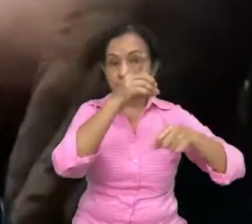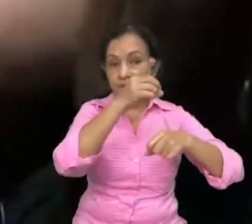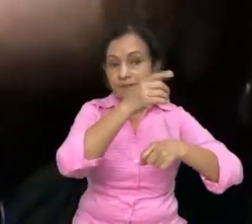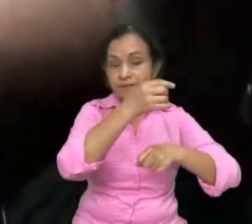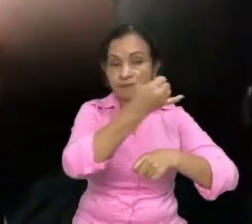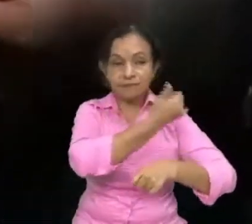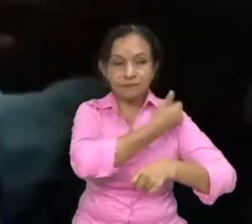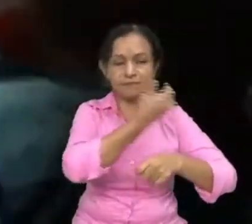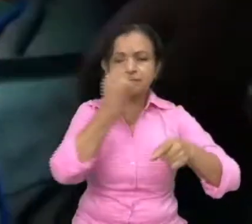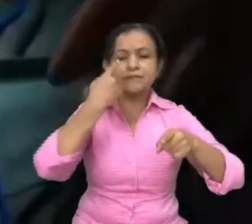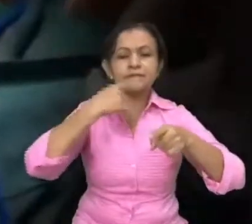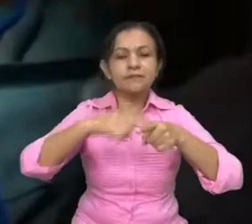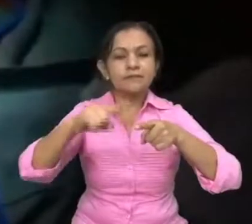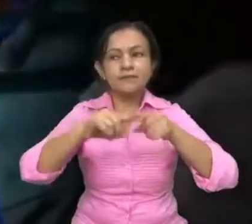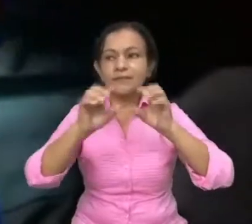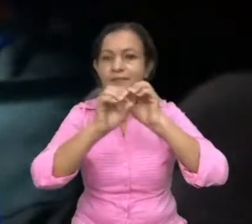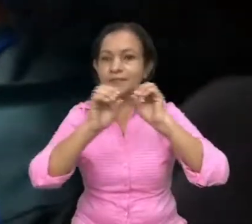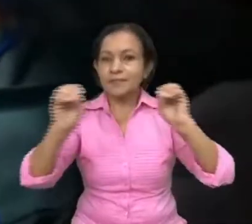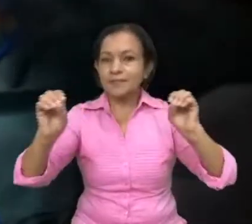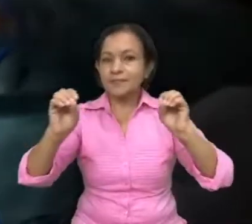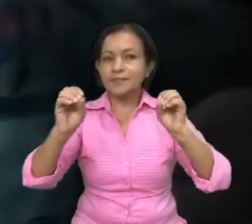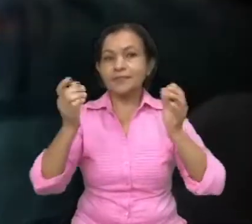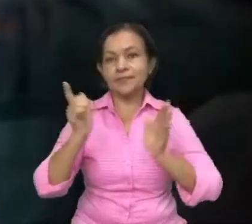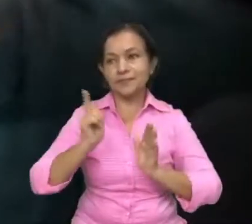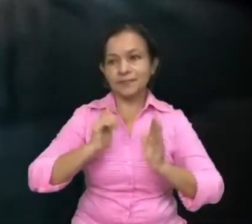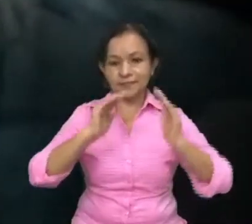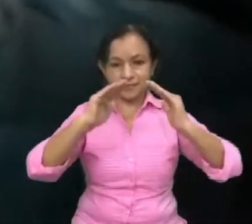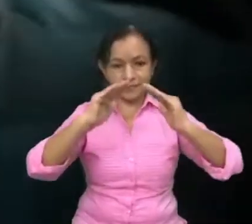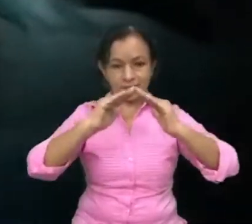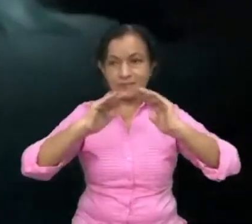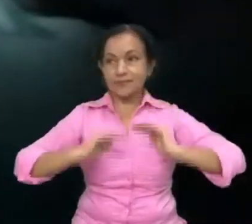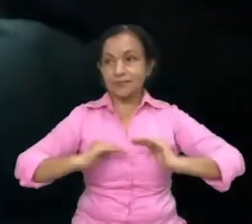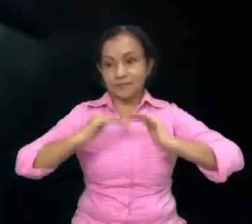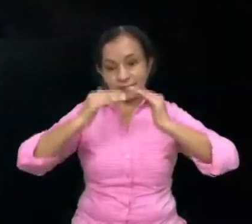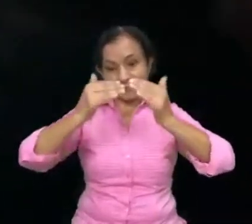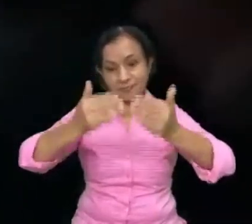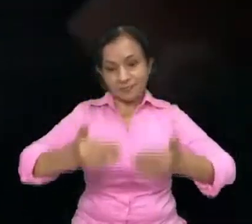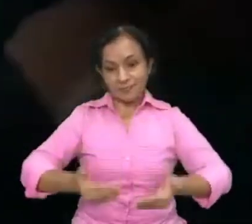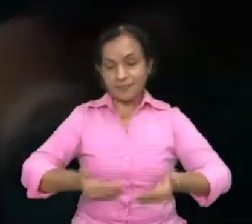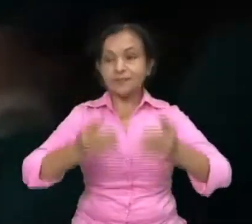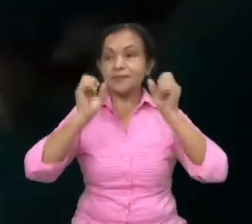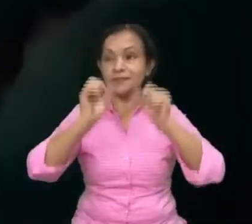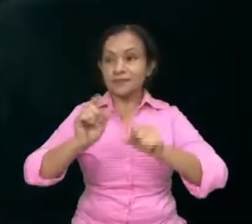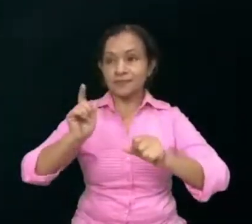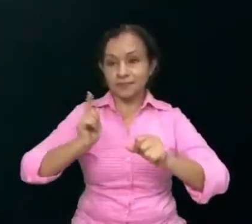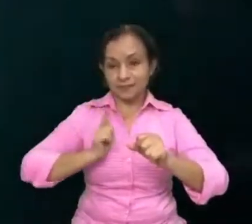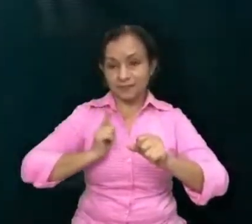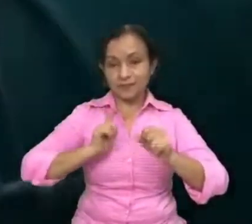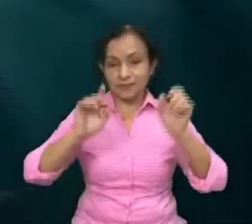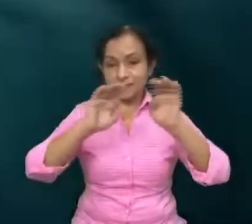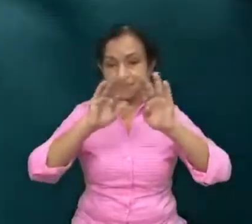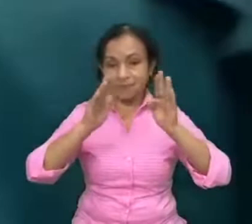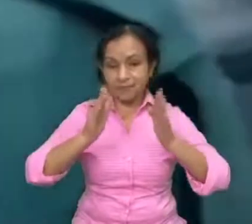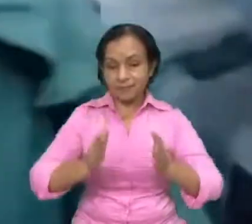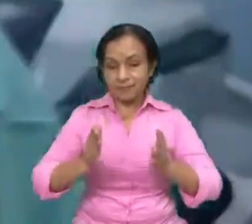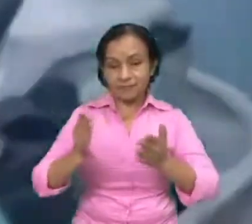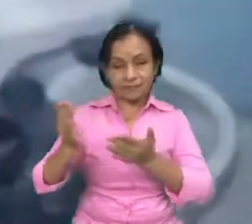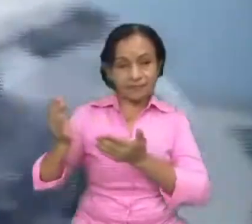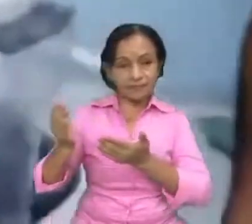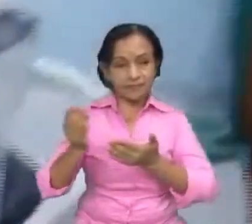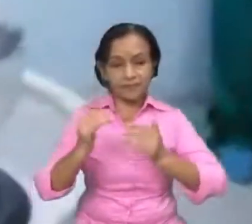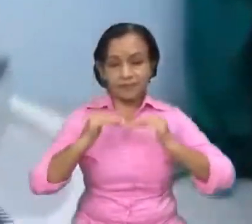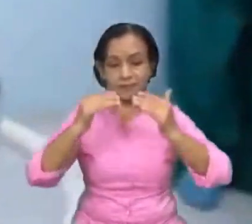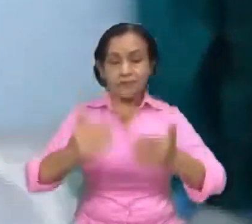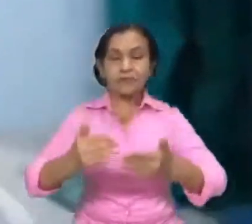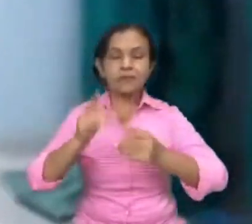proceso no tiene costo alguno. Exactamente, hasta contamos con casas maternas donde se pueden mantener a las embarazadas, su control, su